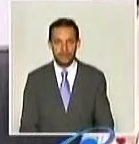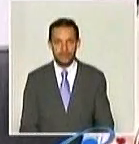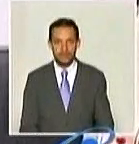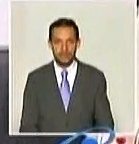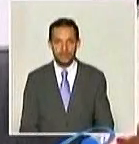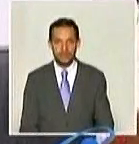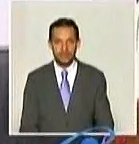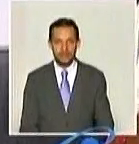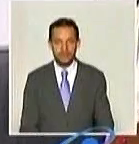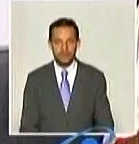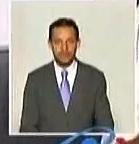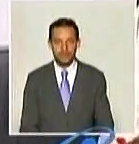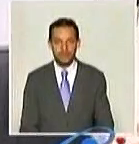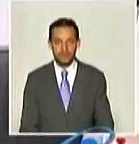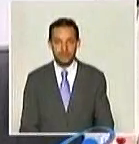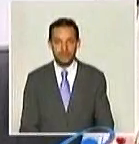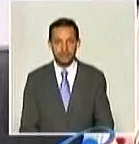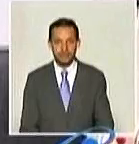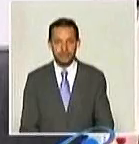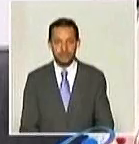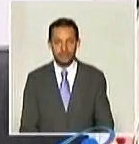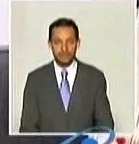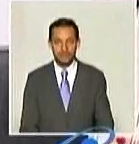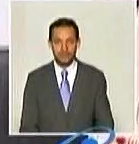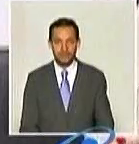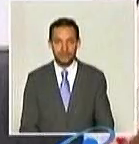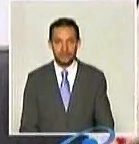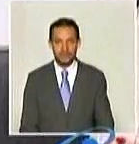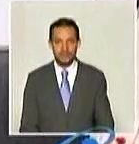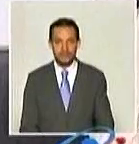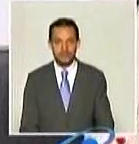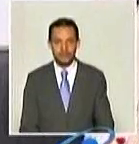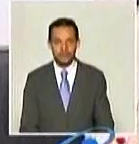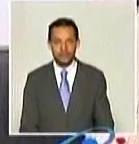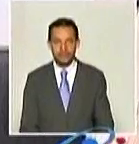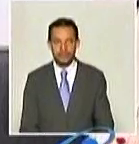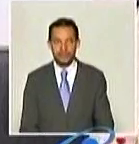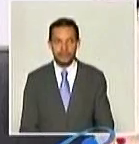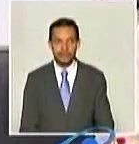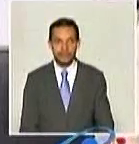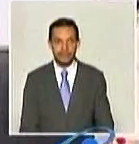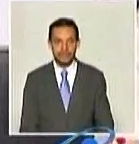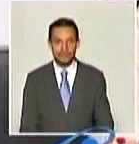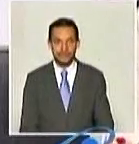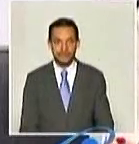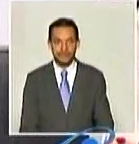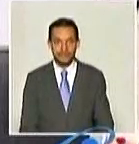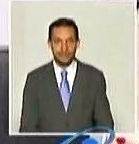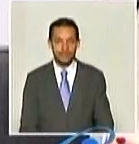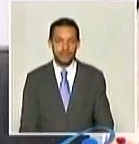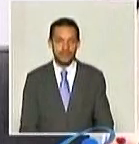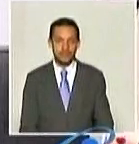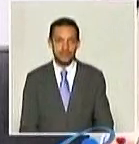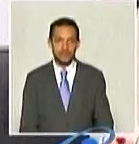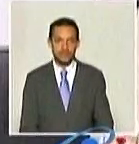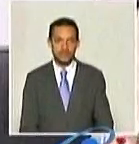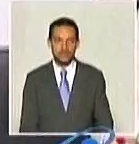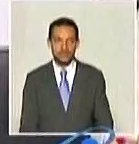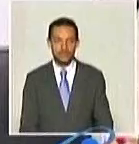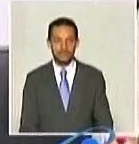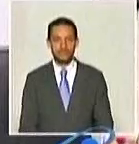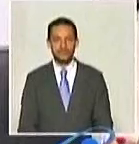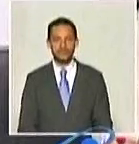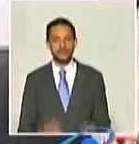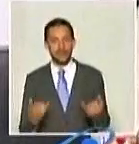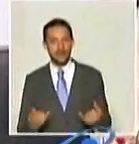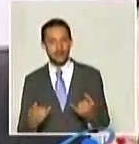rico en plaquetas, los medicamentos naturales, estas cosas son el 20%, y a veces inclusive menos del 20%, para que se acabe